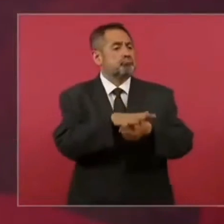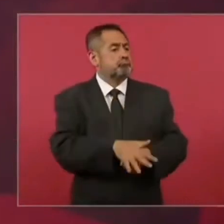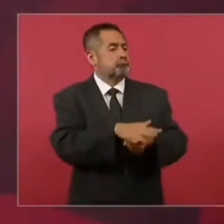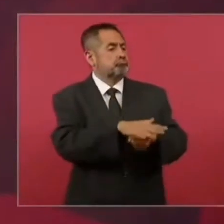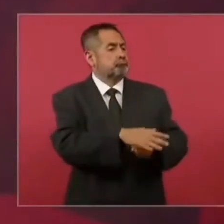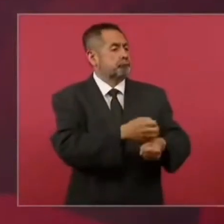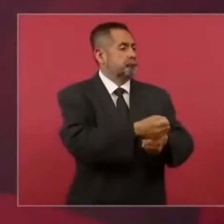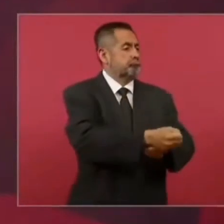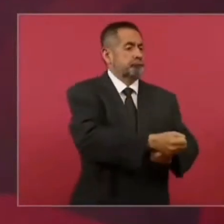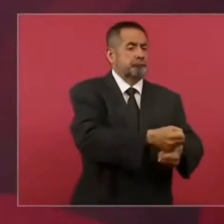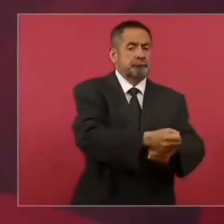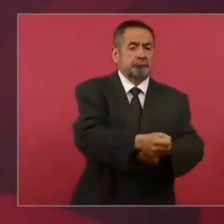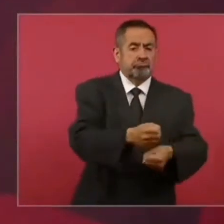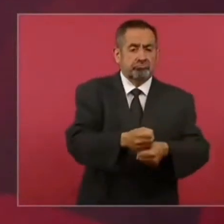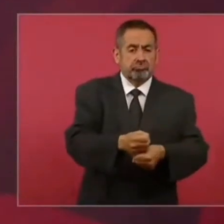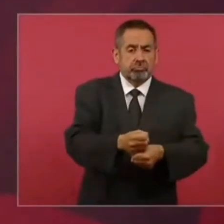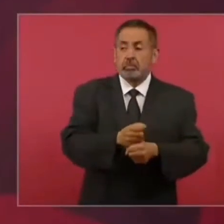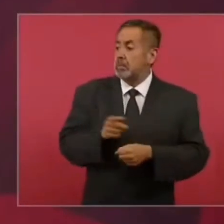quienes